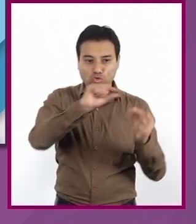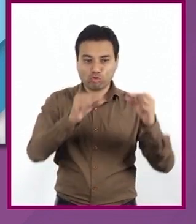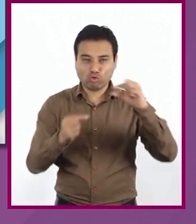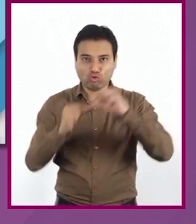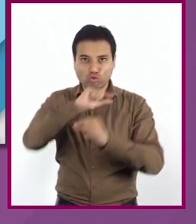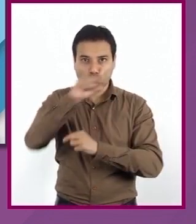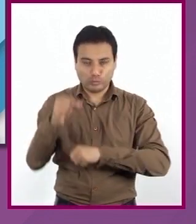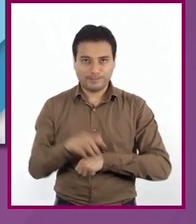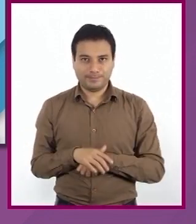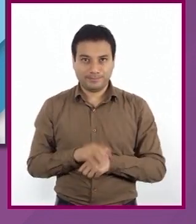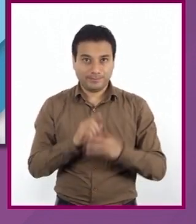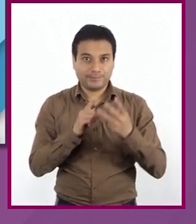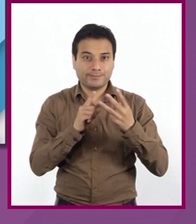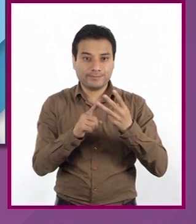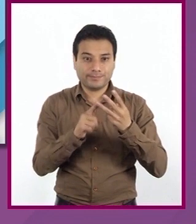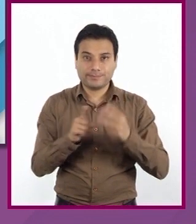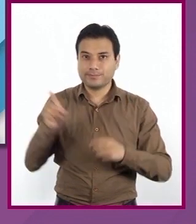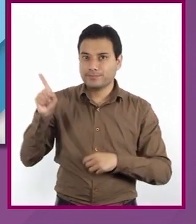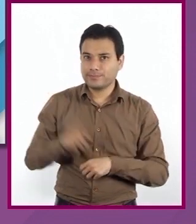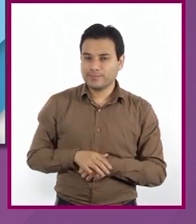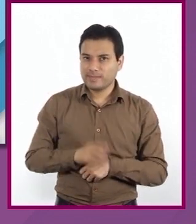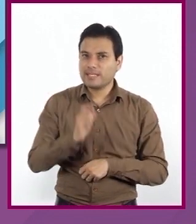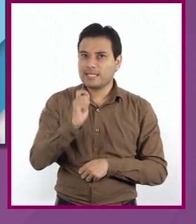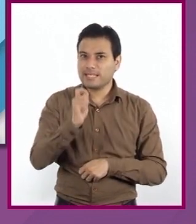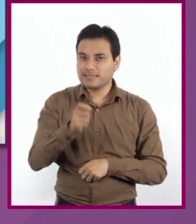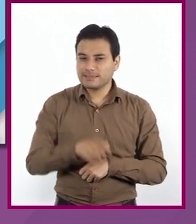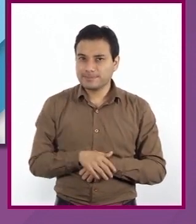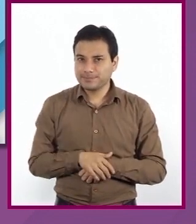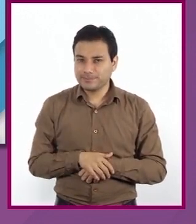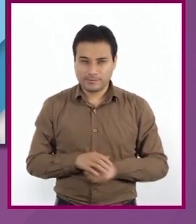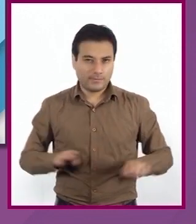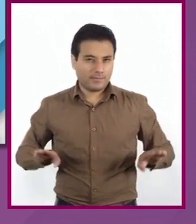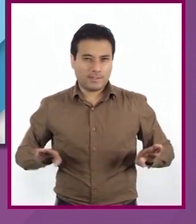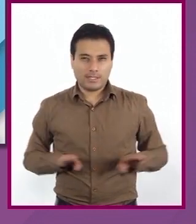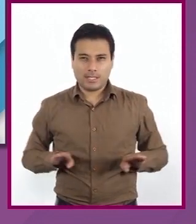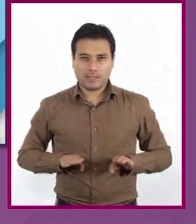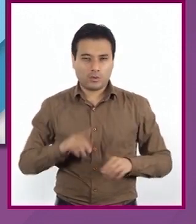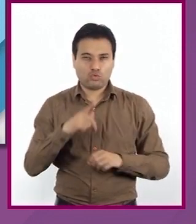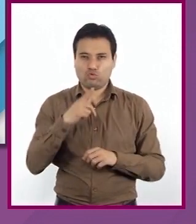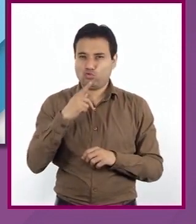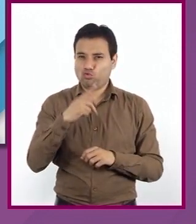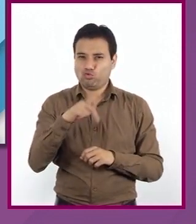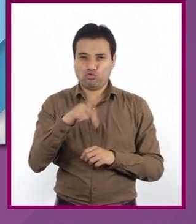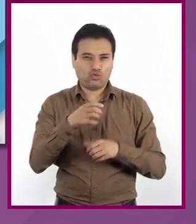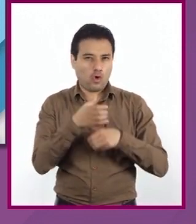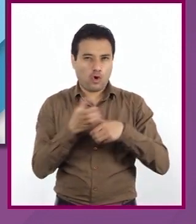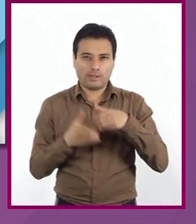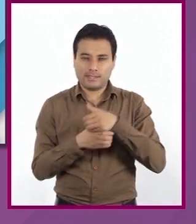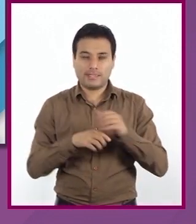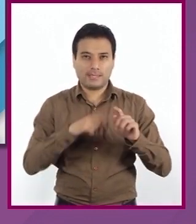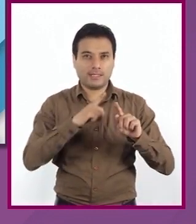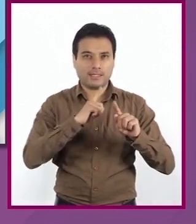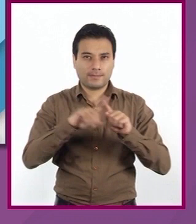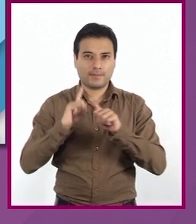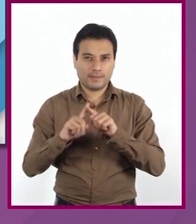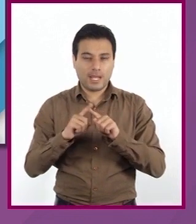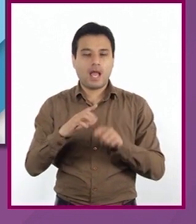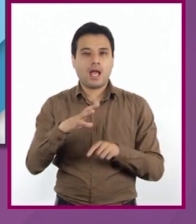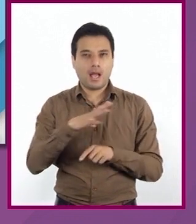otro. La carga eléctrica, entonces, es la propiedad fundamental de la materia que permite la existencia de